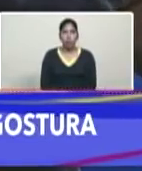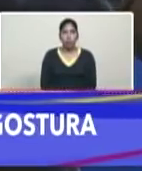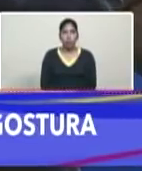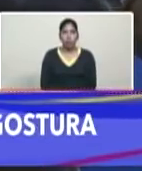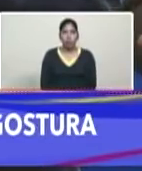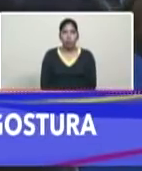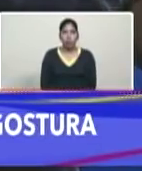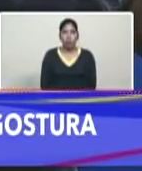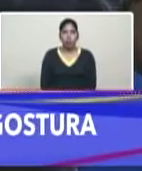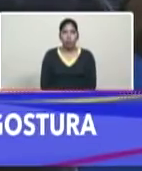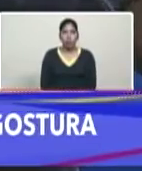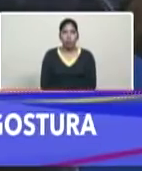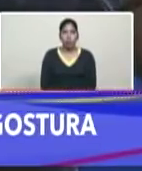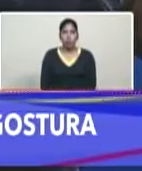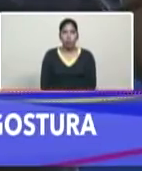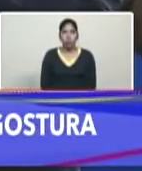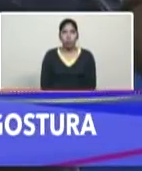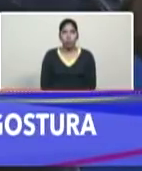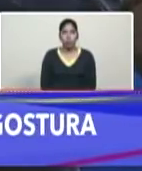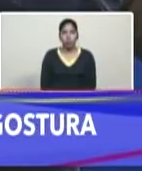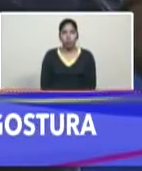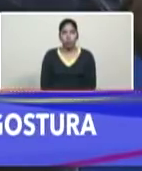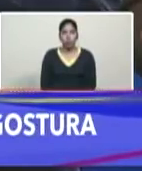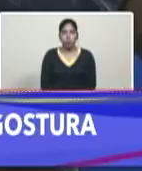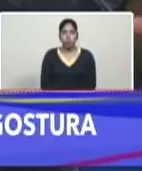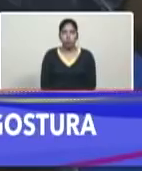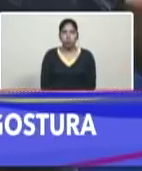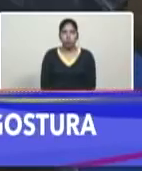palabra viva del discurso de Angostura.